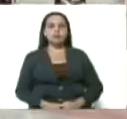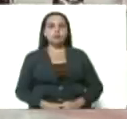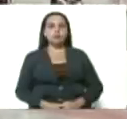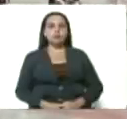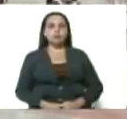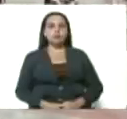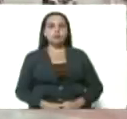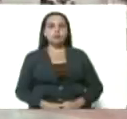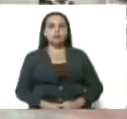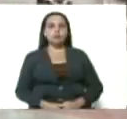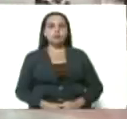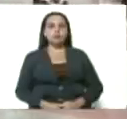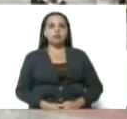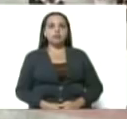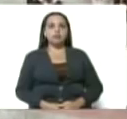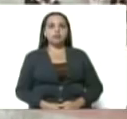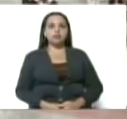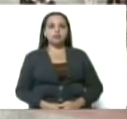bueno